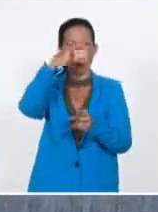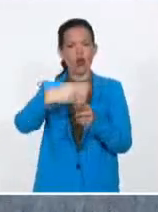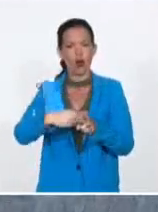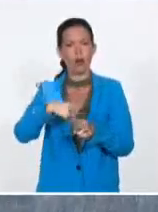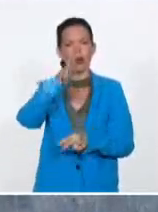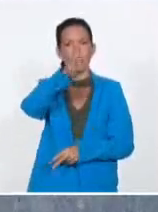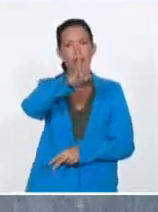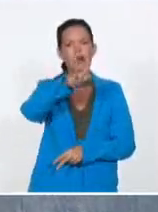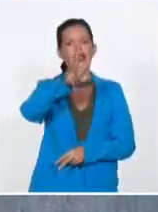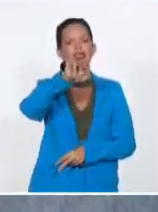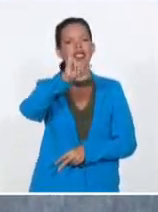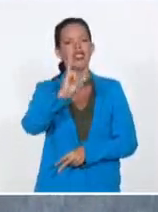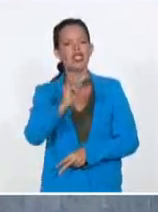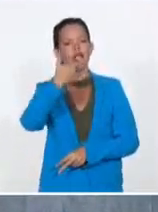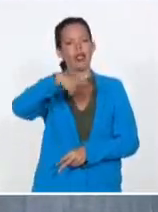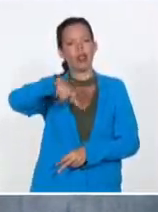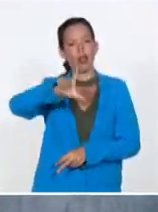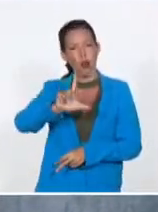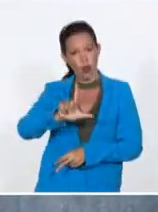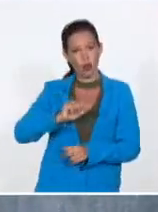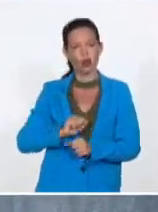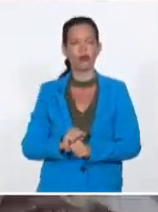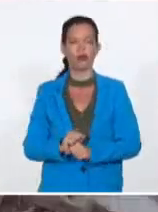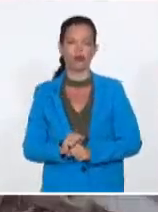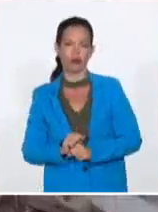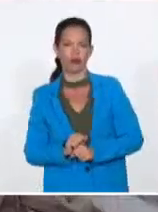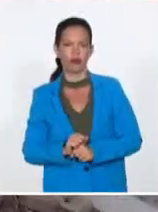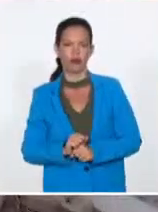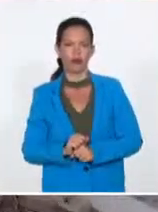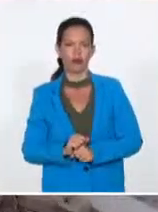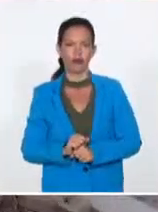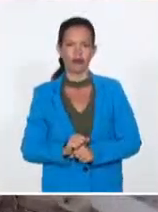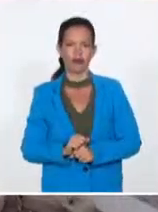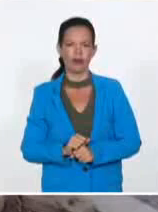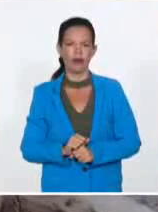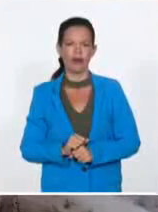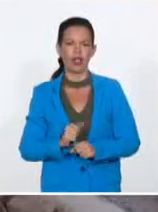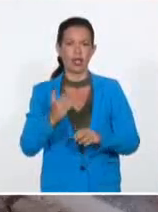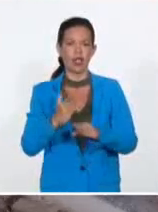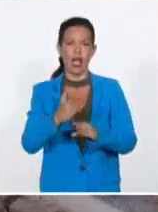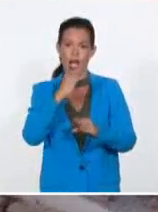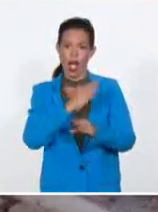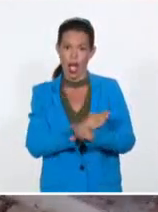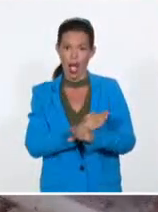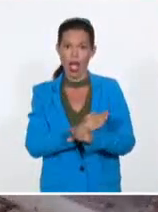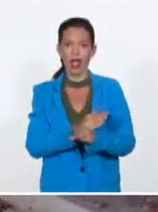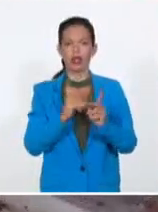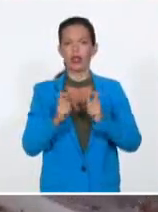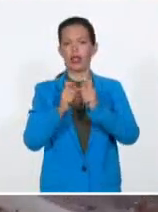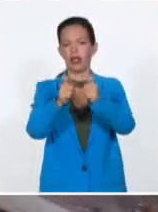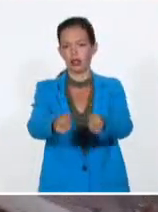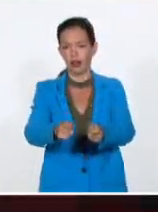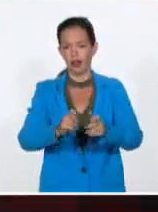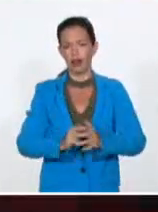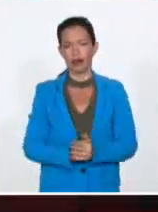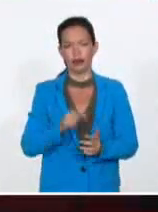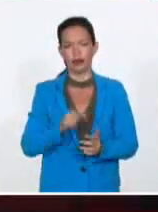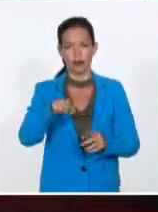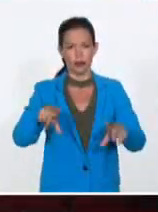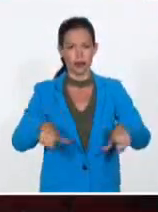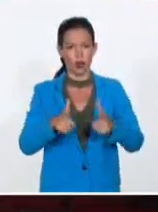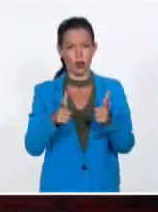en su terminación antes de la fecha acordada. Hoy comprometido el municipio con 23 viviendas y de